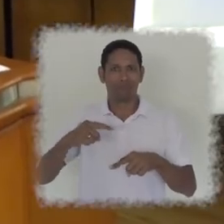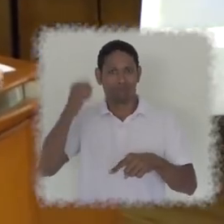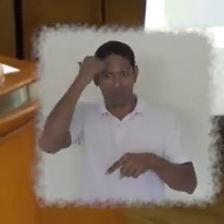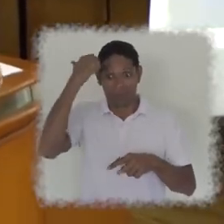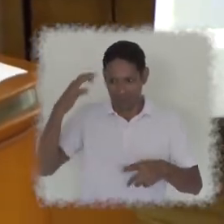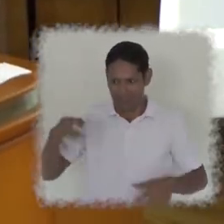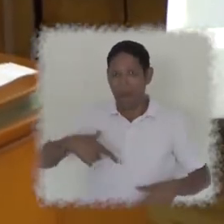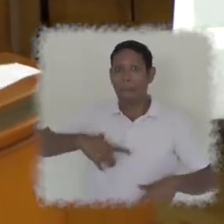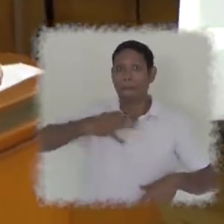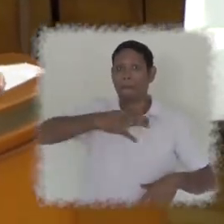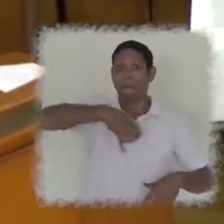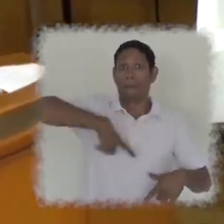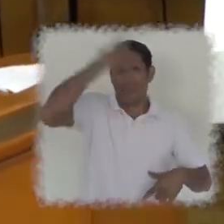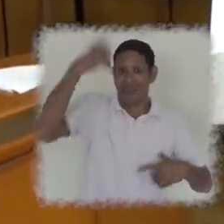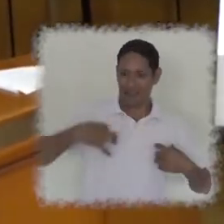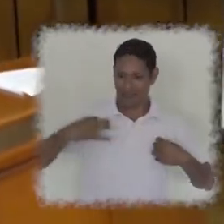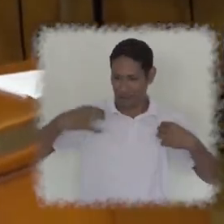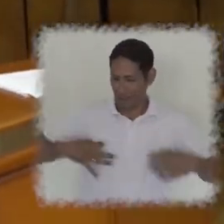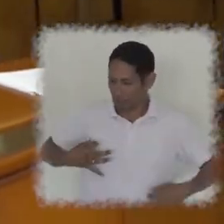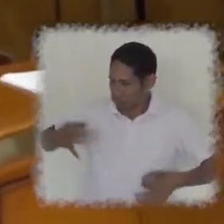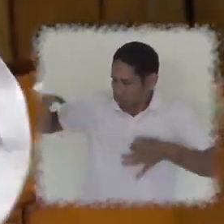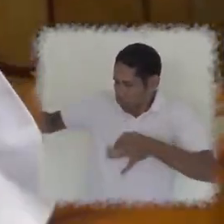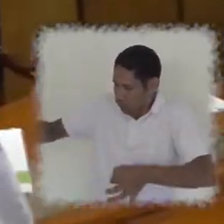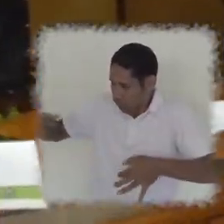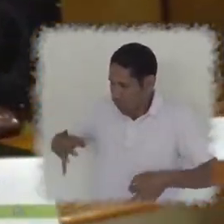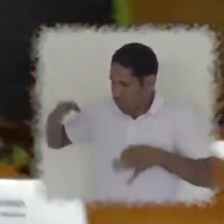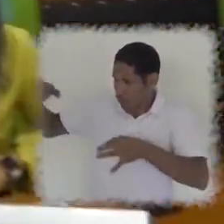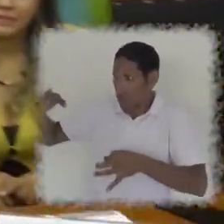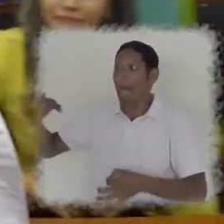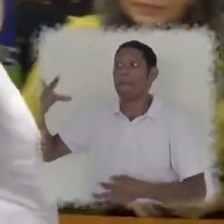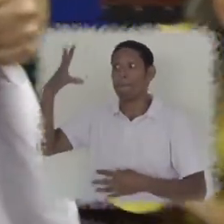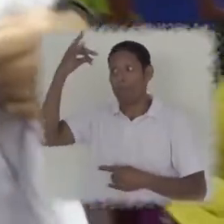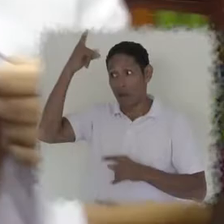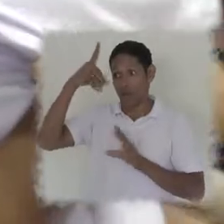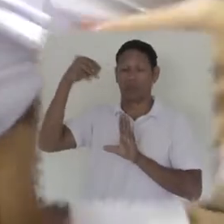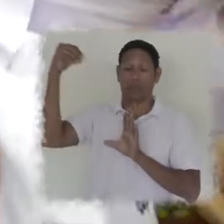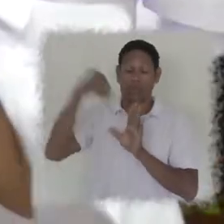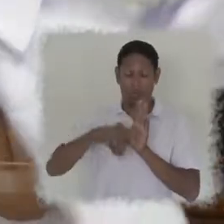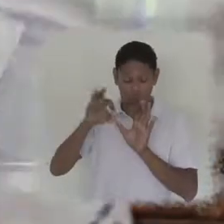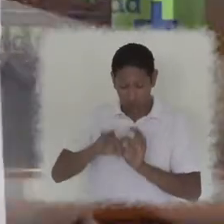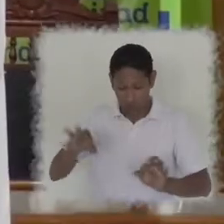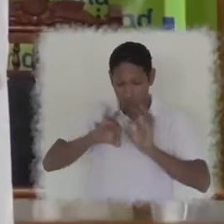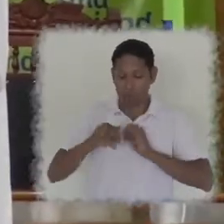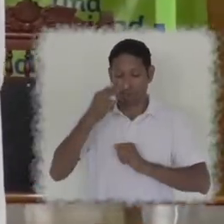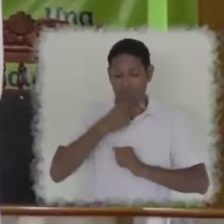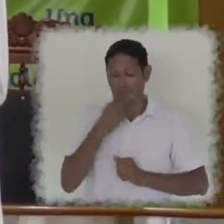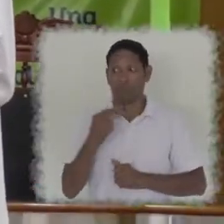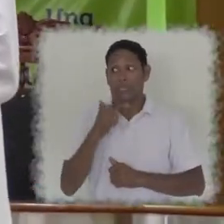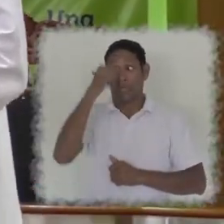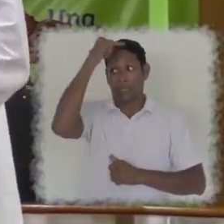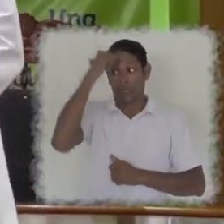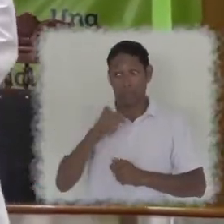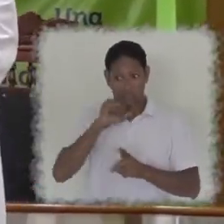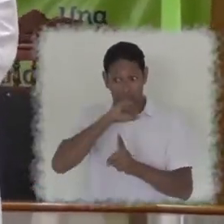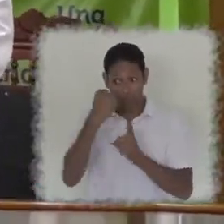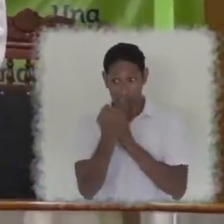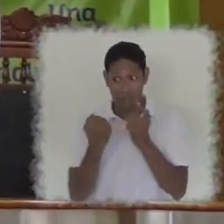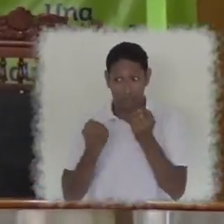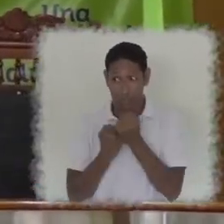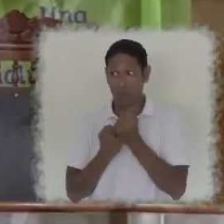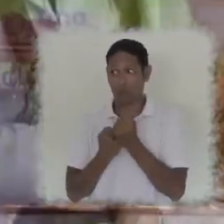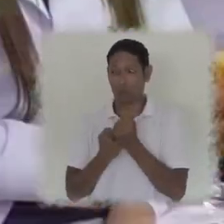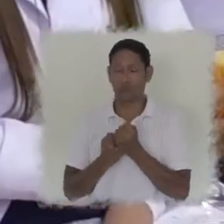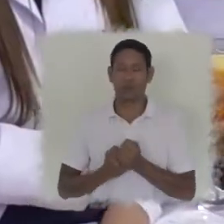y docentes las batas blancas, que representan los valores éticos a los que deben sujetarse y un alto grado de compromiso profesional